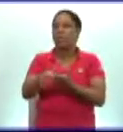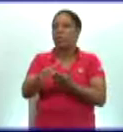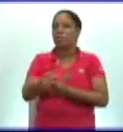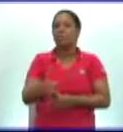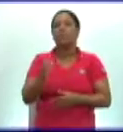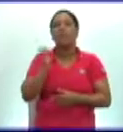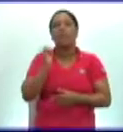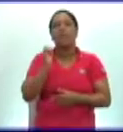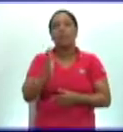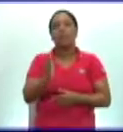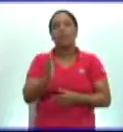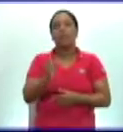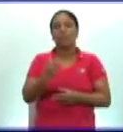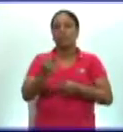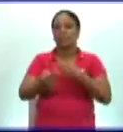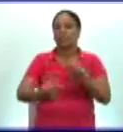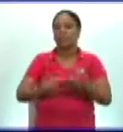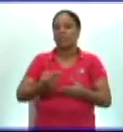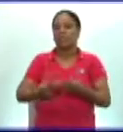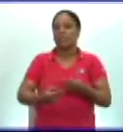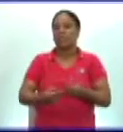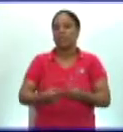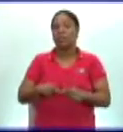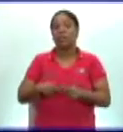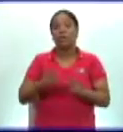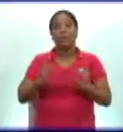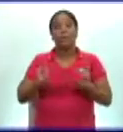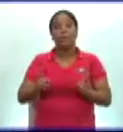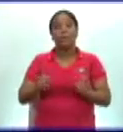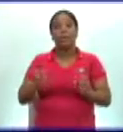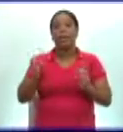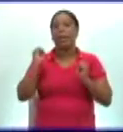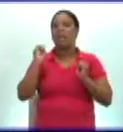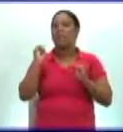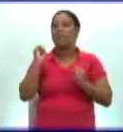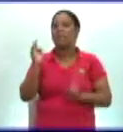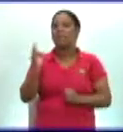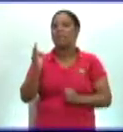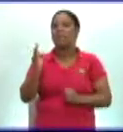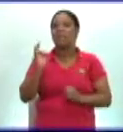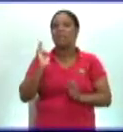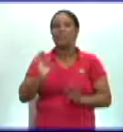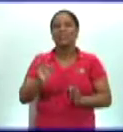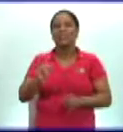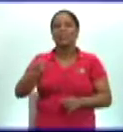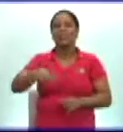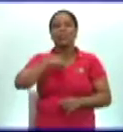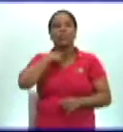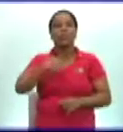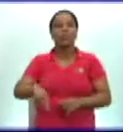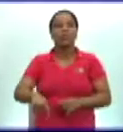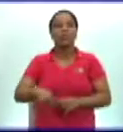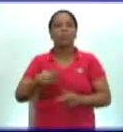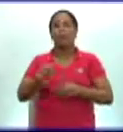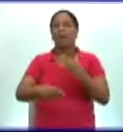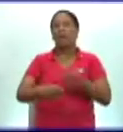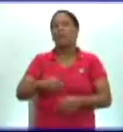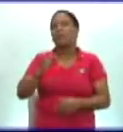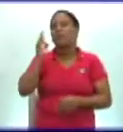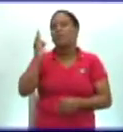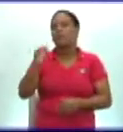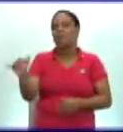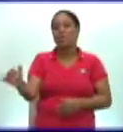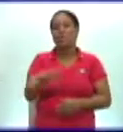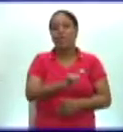fuerza que actúa. Pero las parejas de fuerza, siempre en estos casos, van a ser fuerzas de igual